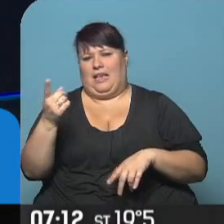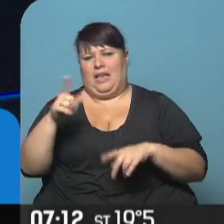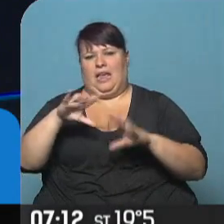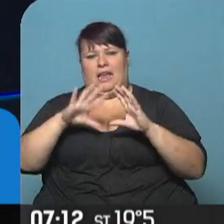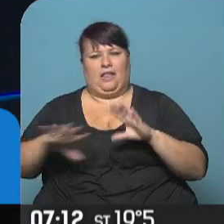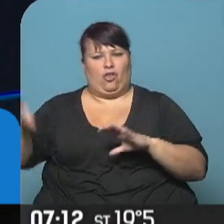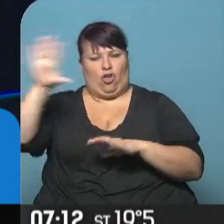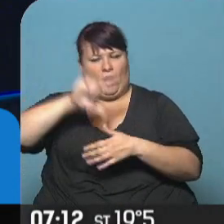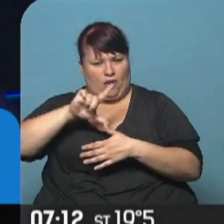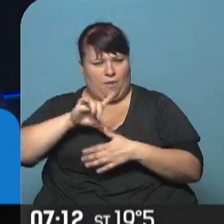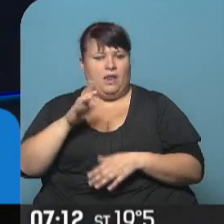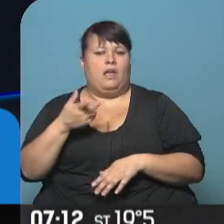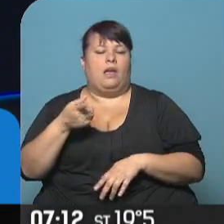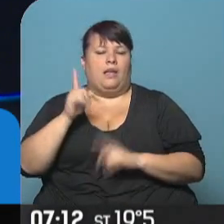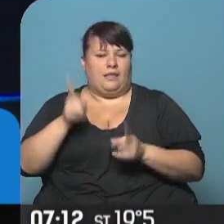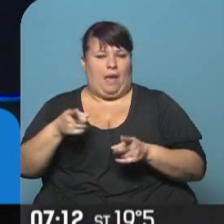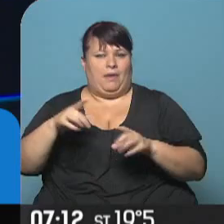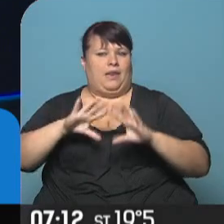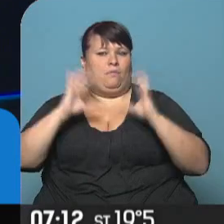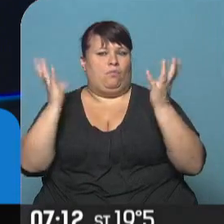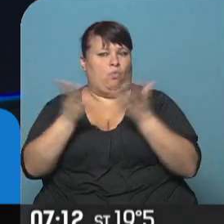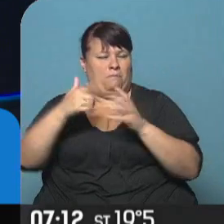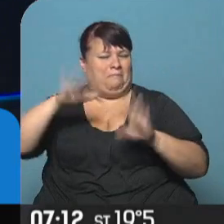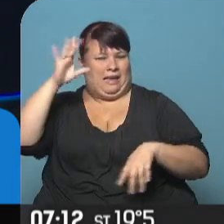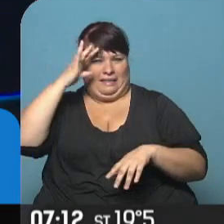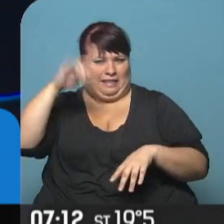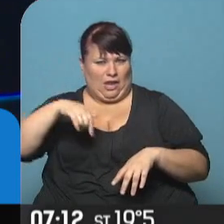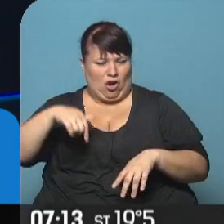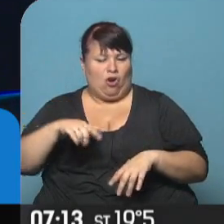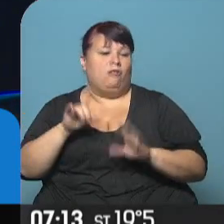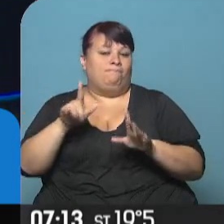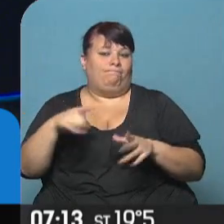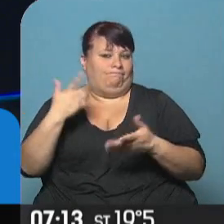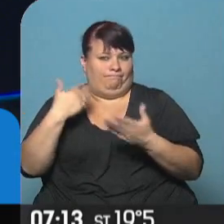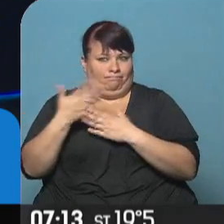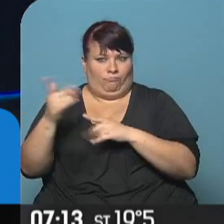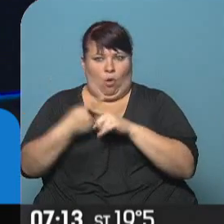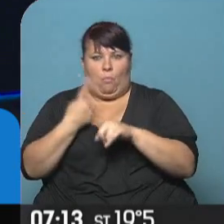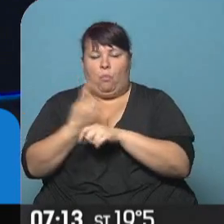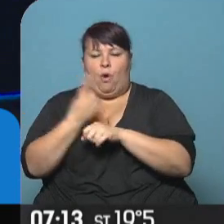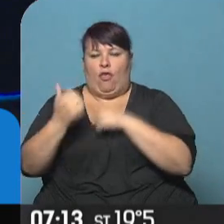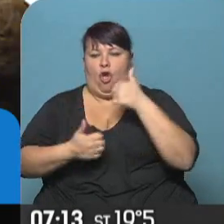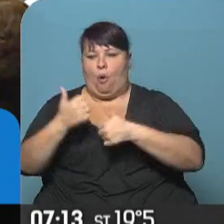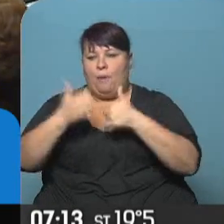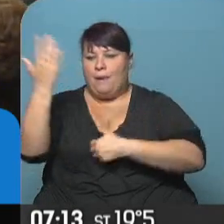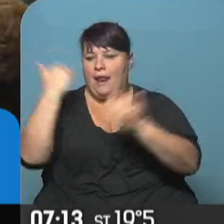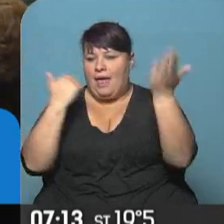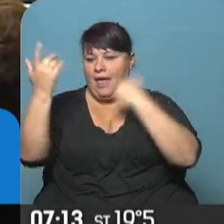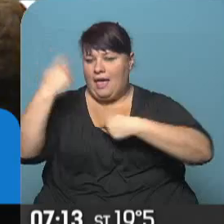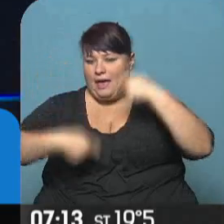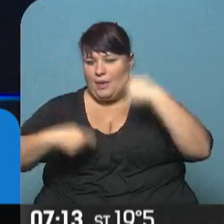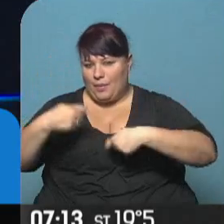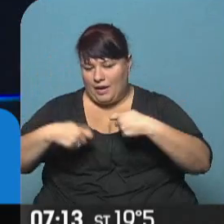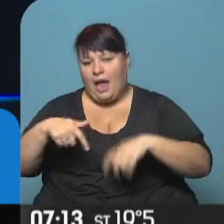en la región y que el que existe a nivel internacional, y eso nos deja fuera de competencia para atraer nuevas inversiones.